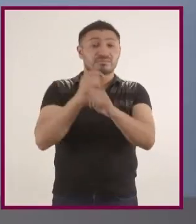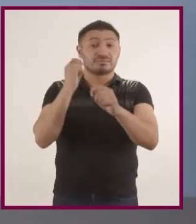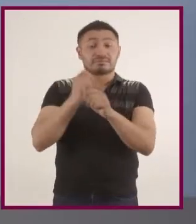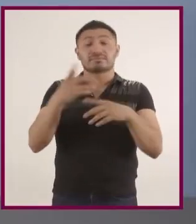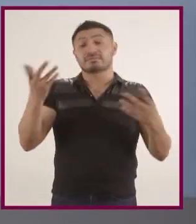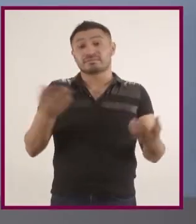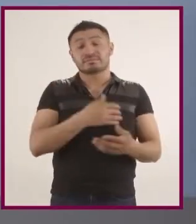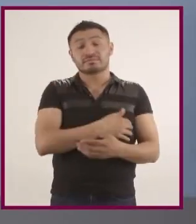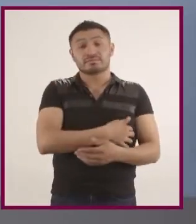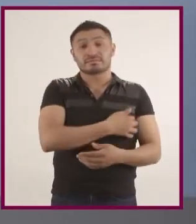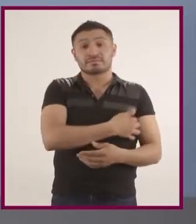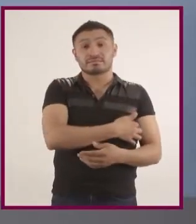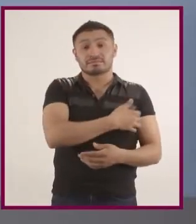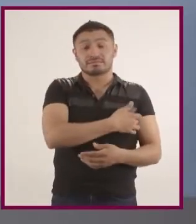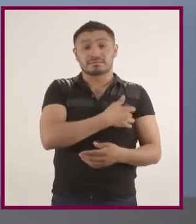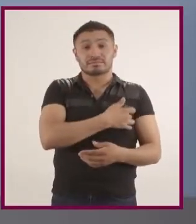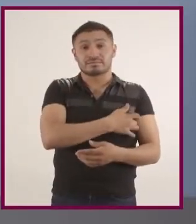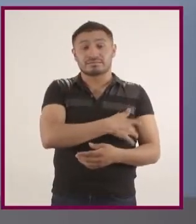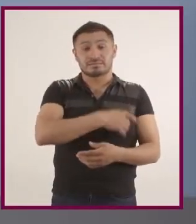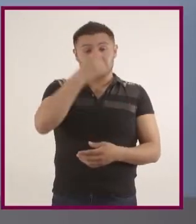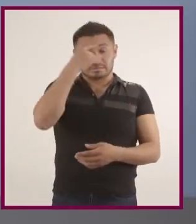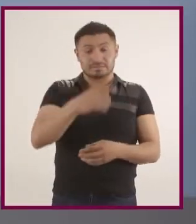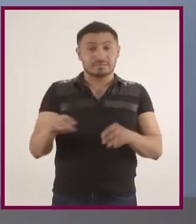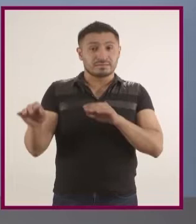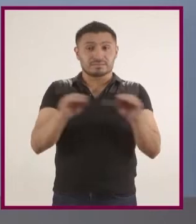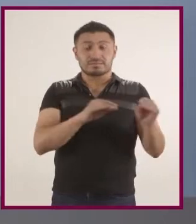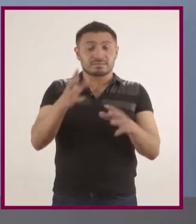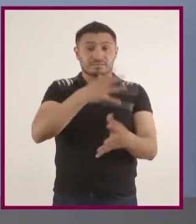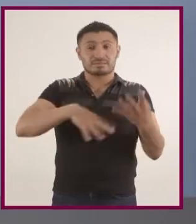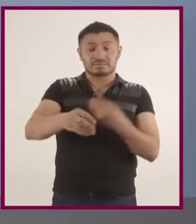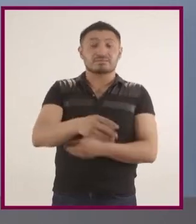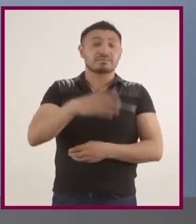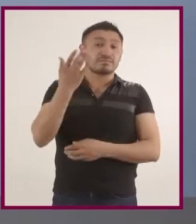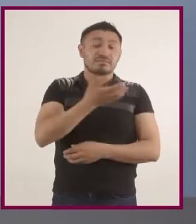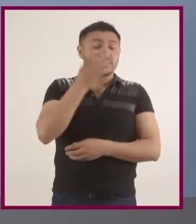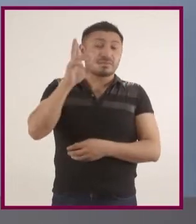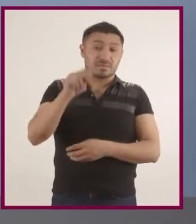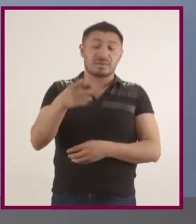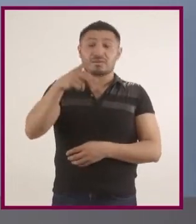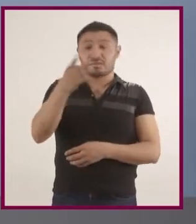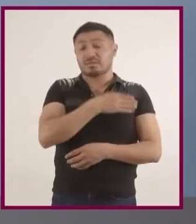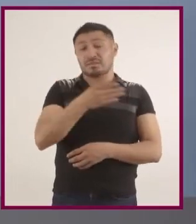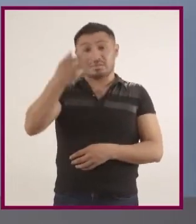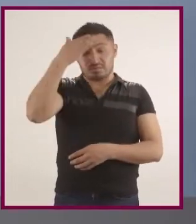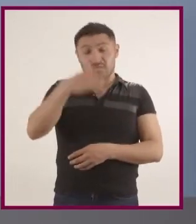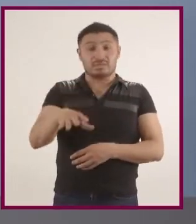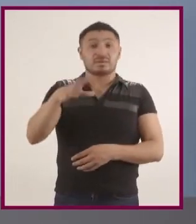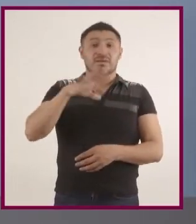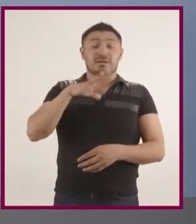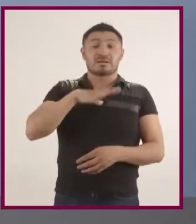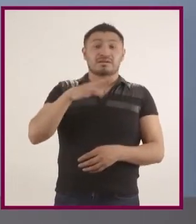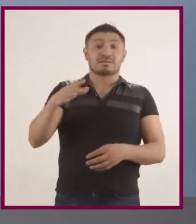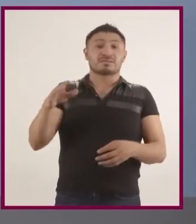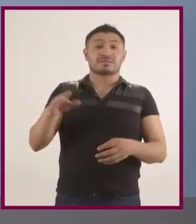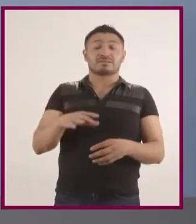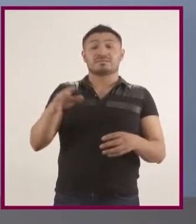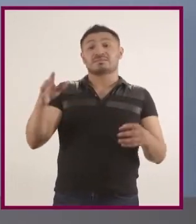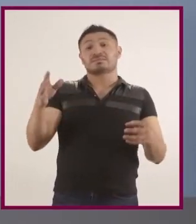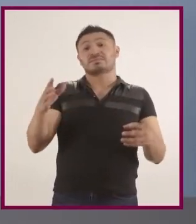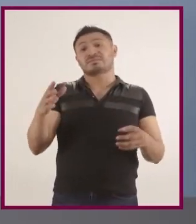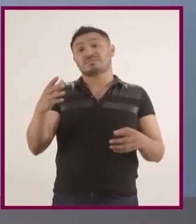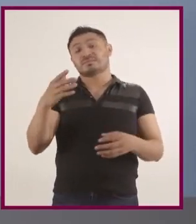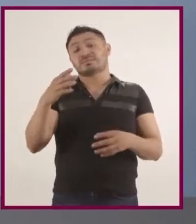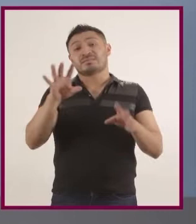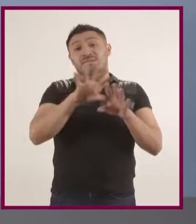para una movilidad sustentable Aunque sé que no es muy frecuente es bueno saberlo evitar hacer viajes en avión en trayectos menores